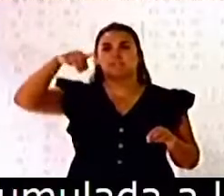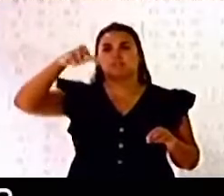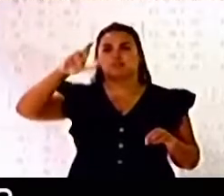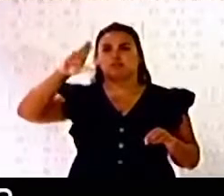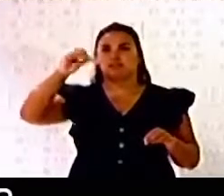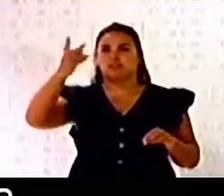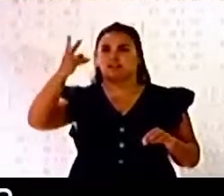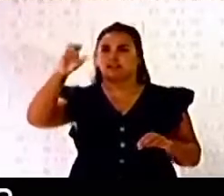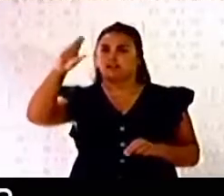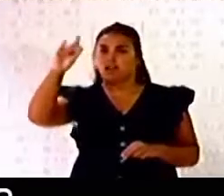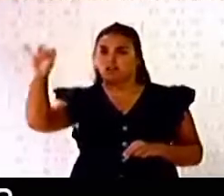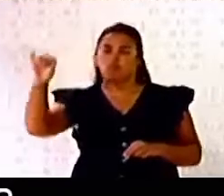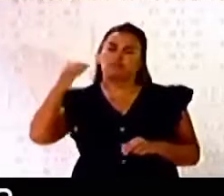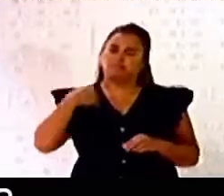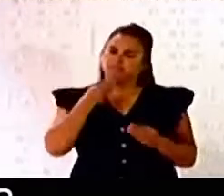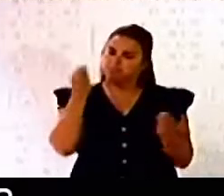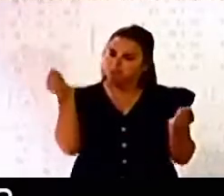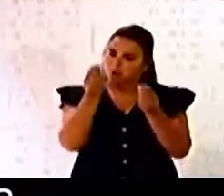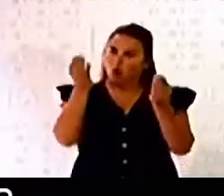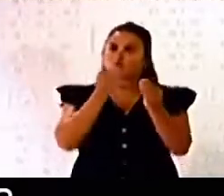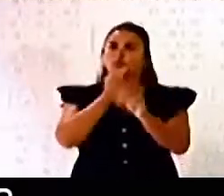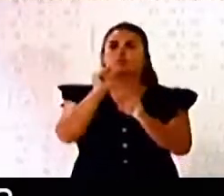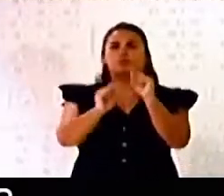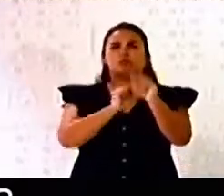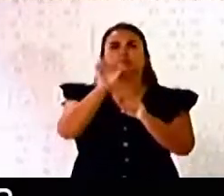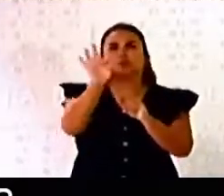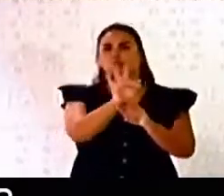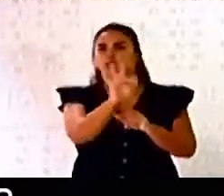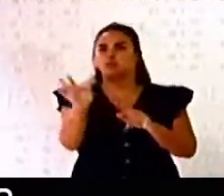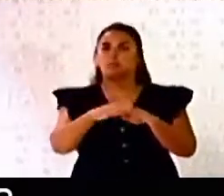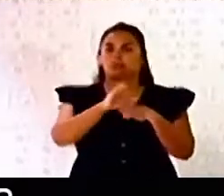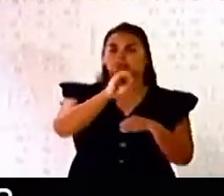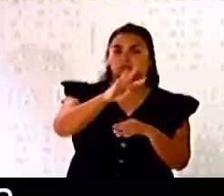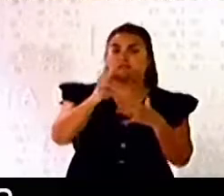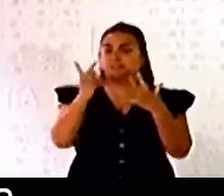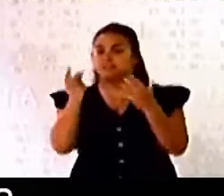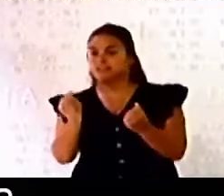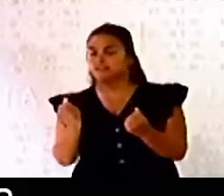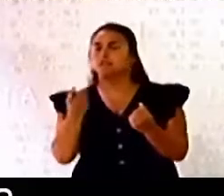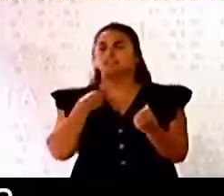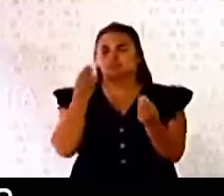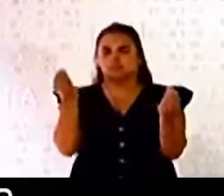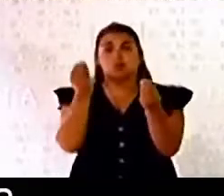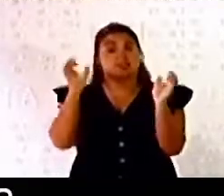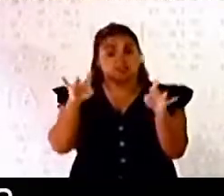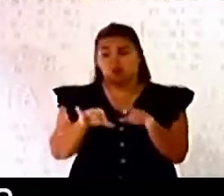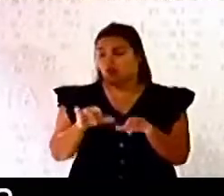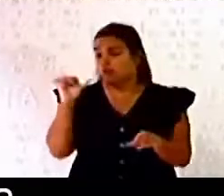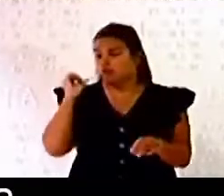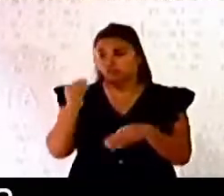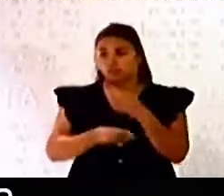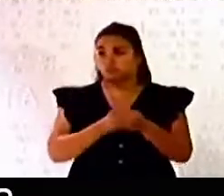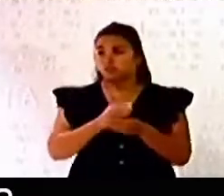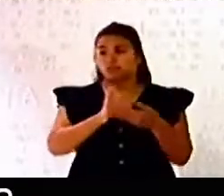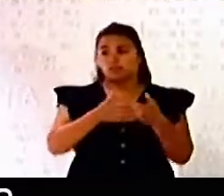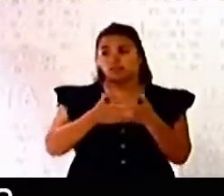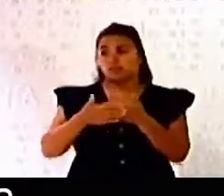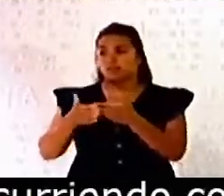han mejorado sus incidencias acumuladas a los 14 y a los 7 días, como viene ocurriendo cada vez que se produce un cierre